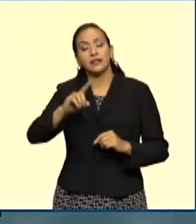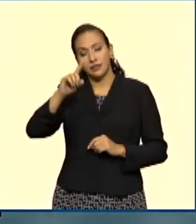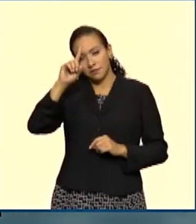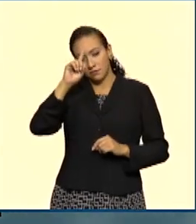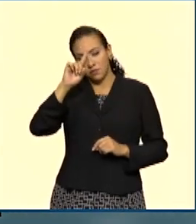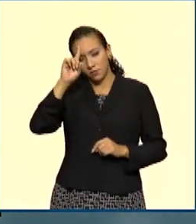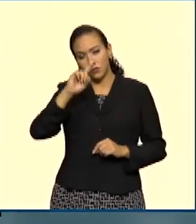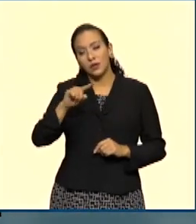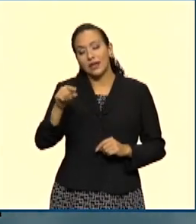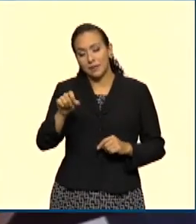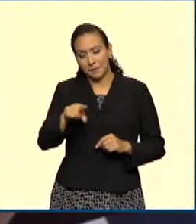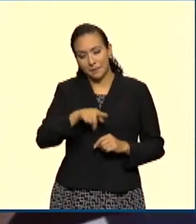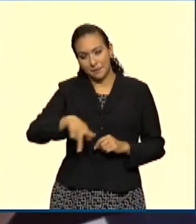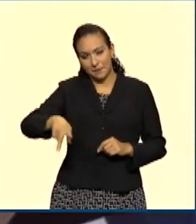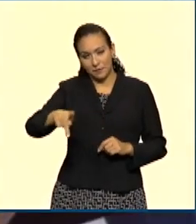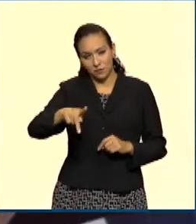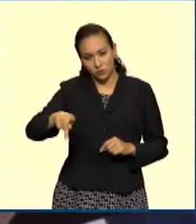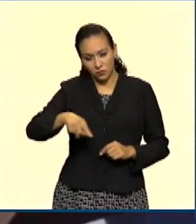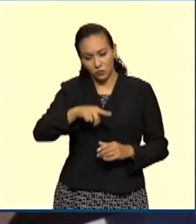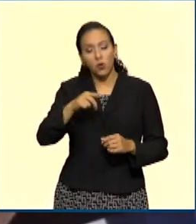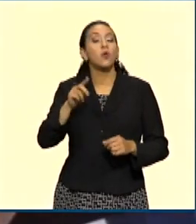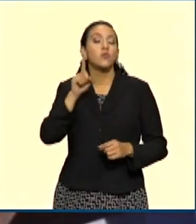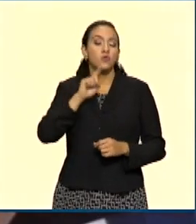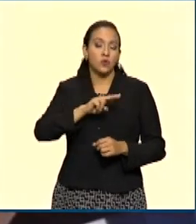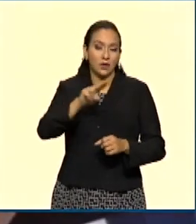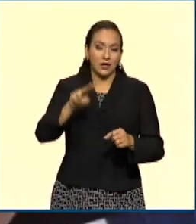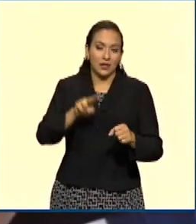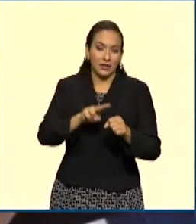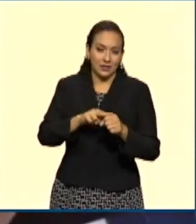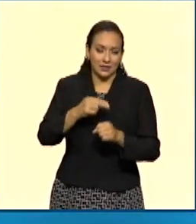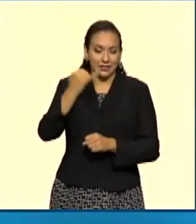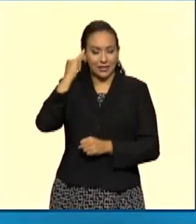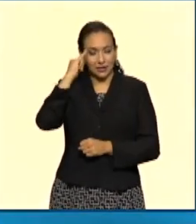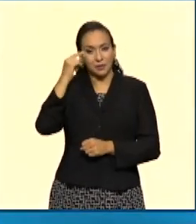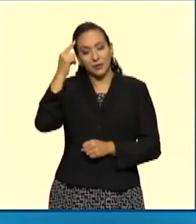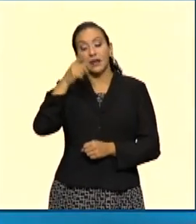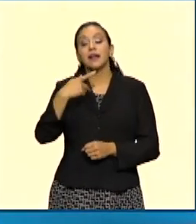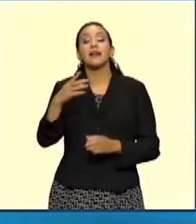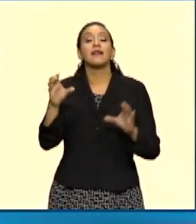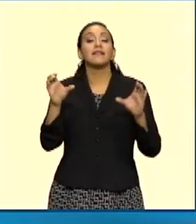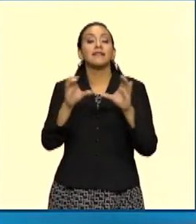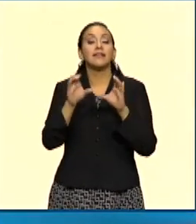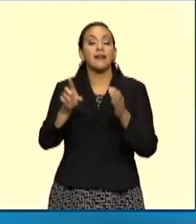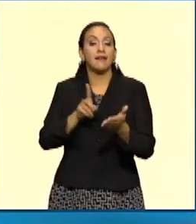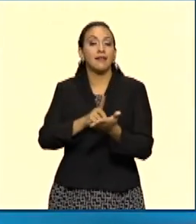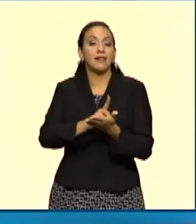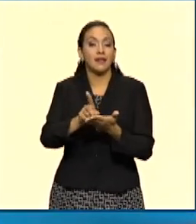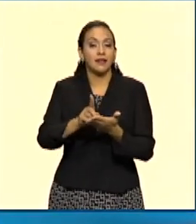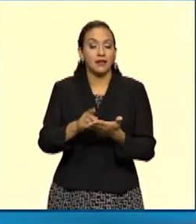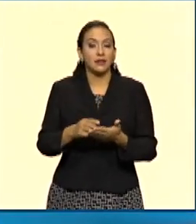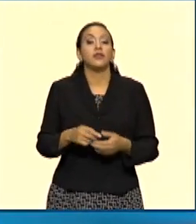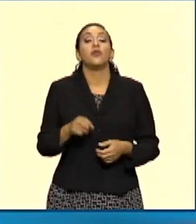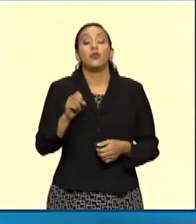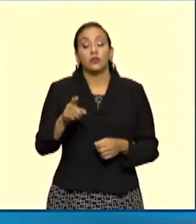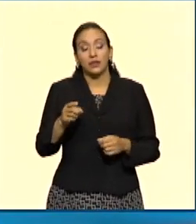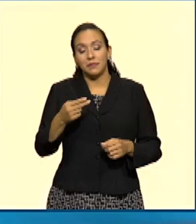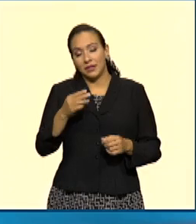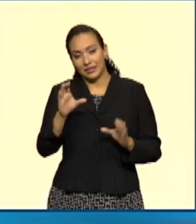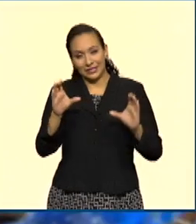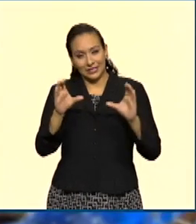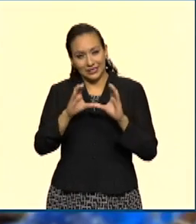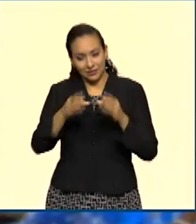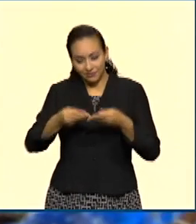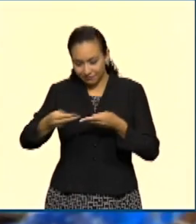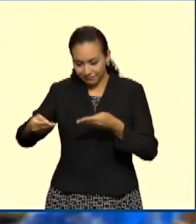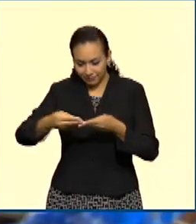rurales y de comunidades indígenas para que puedan obtener sus certificados de derechos parcelarios y de uso común y con ello